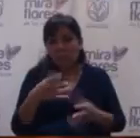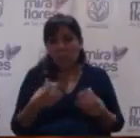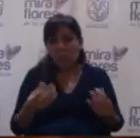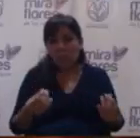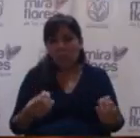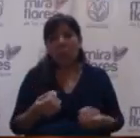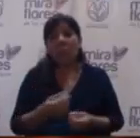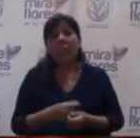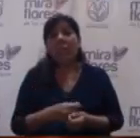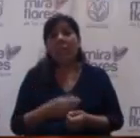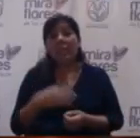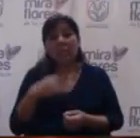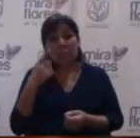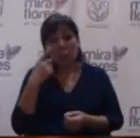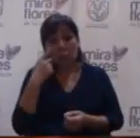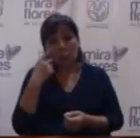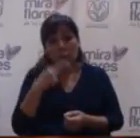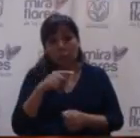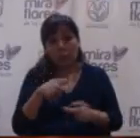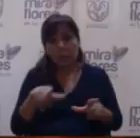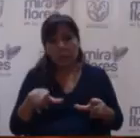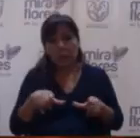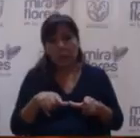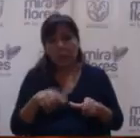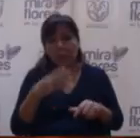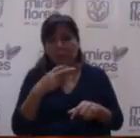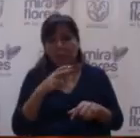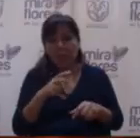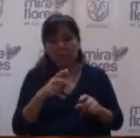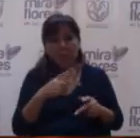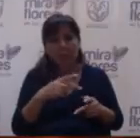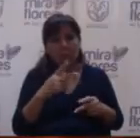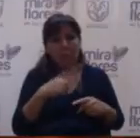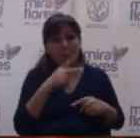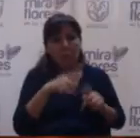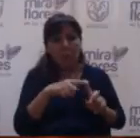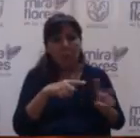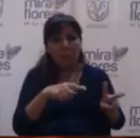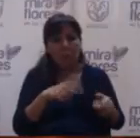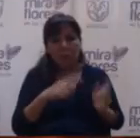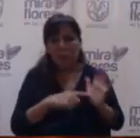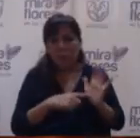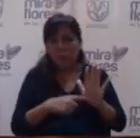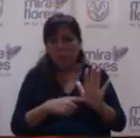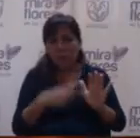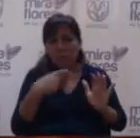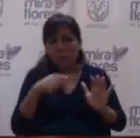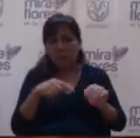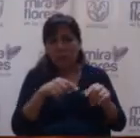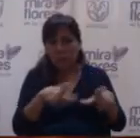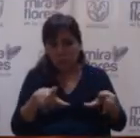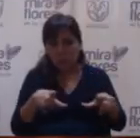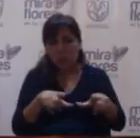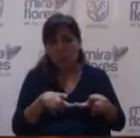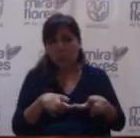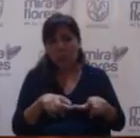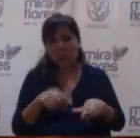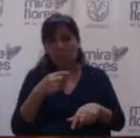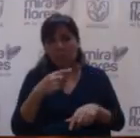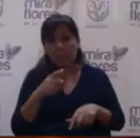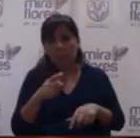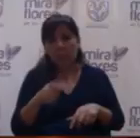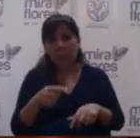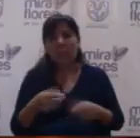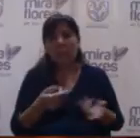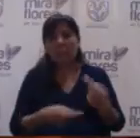que la calle esta de la que habló el reportaje está dentro del mapa. Entonces ya sabemos cuáles son, qué tipo de zonas son esas, que es donde se